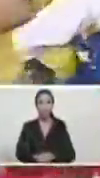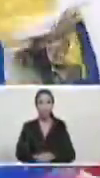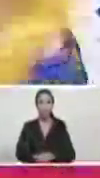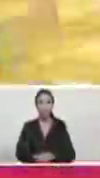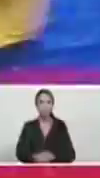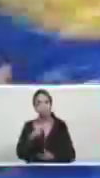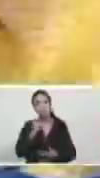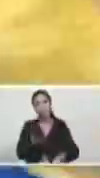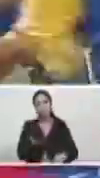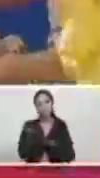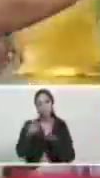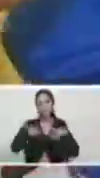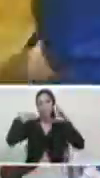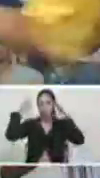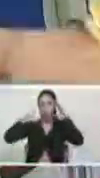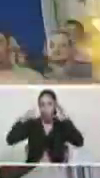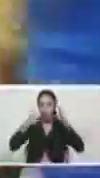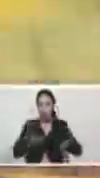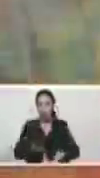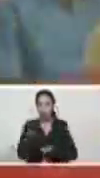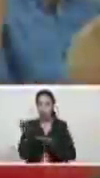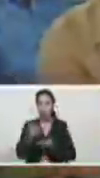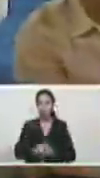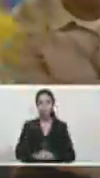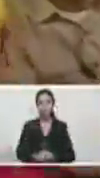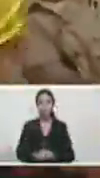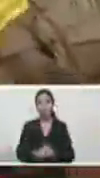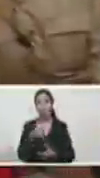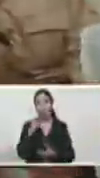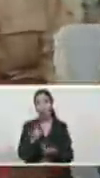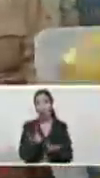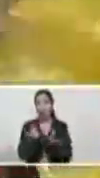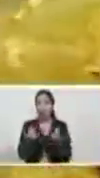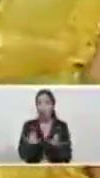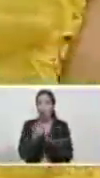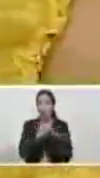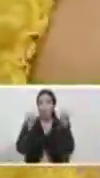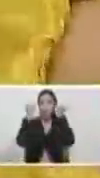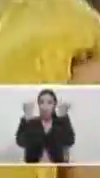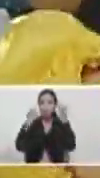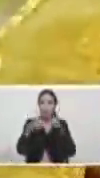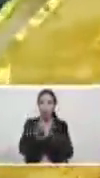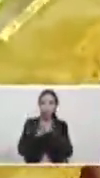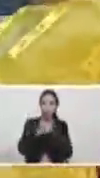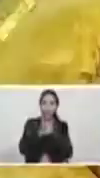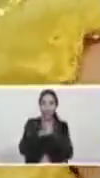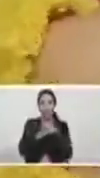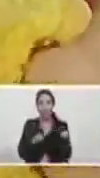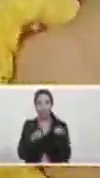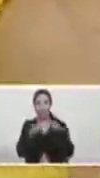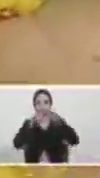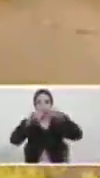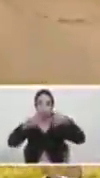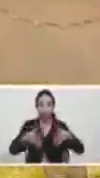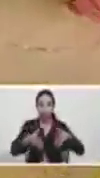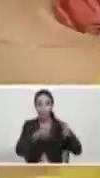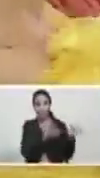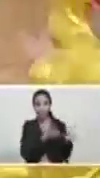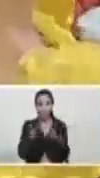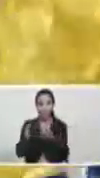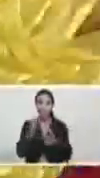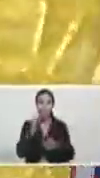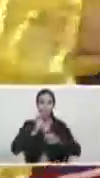Podemos observar a través de las pantallas que este motor farmacéutico tiene vértices, principalmente la producción